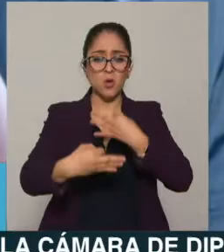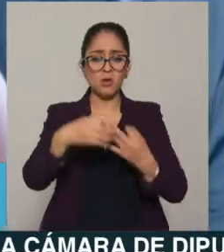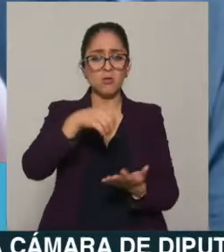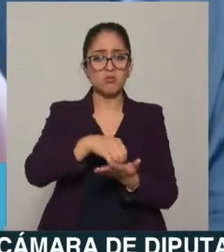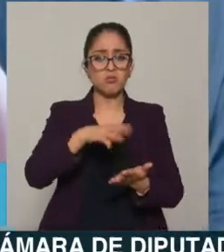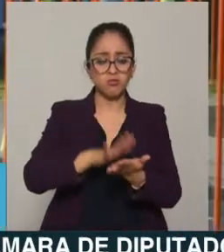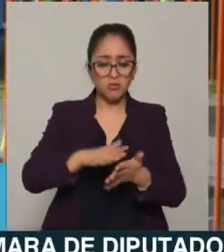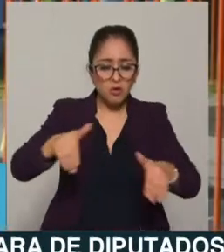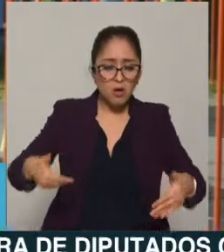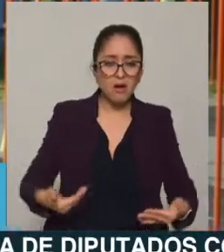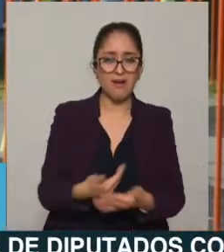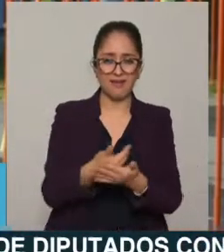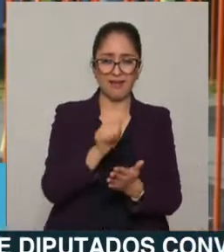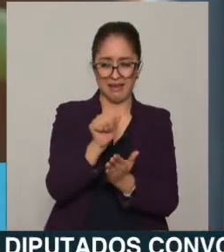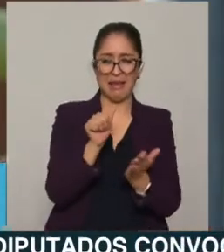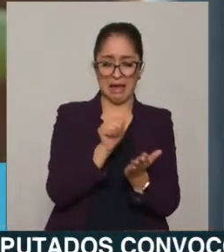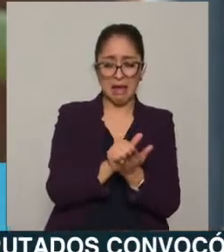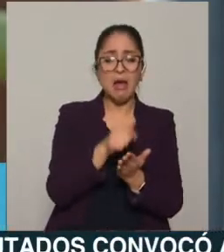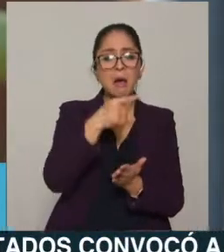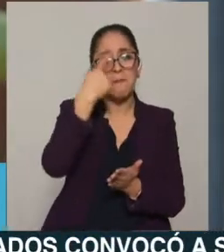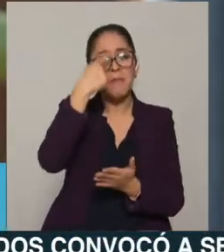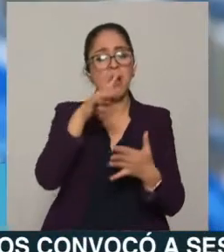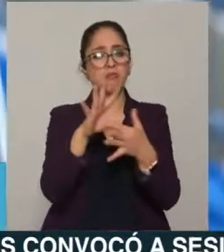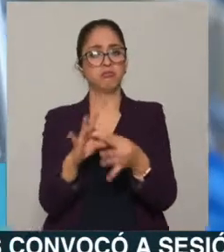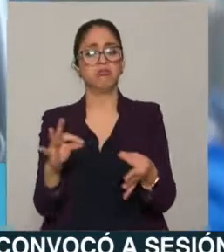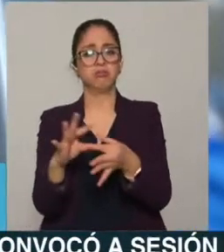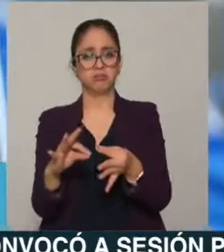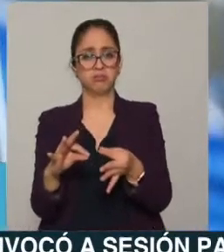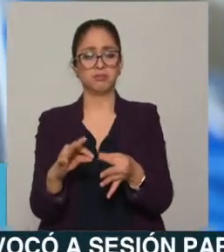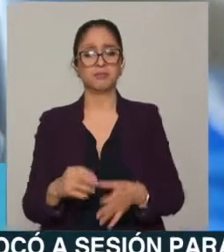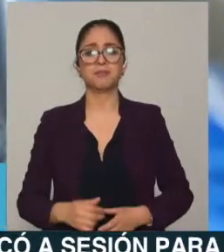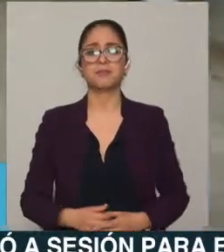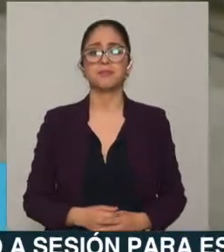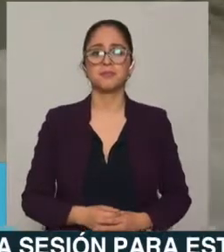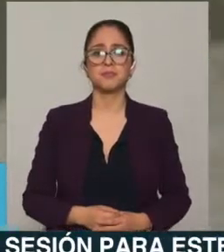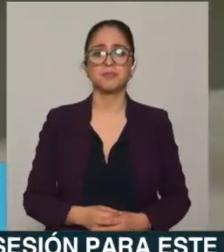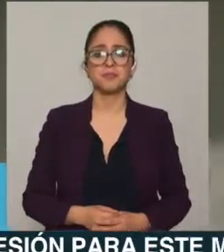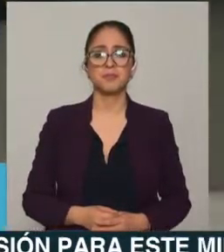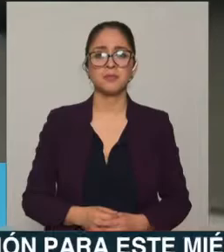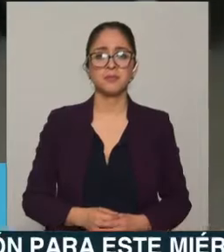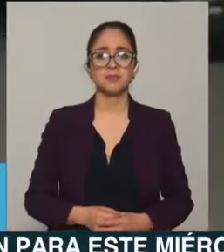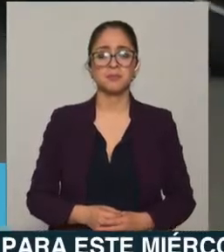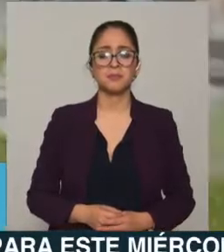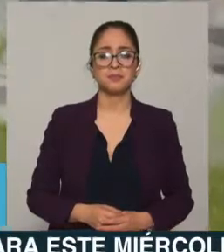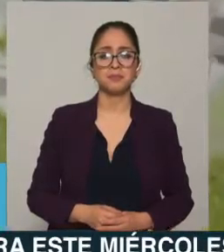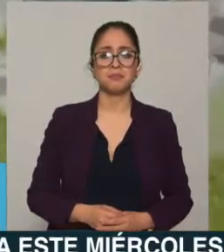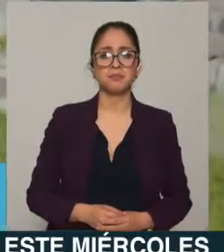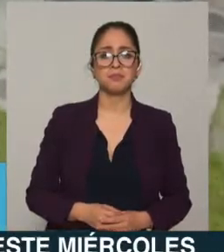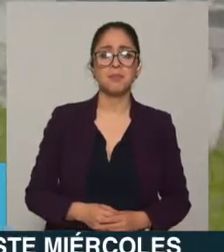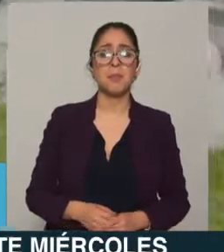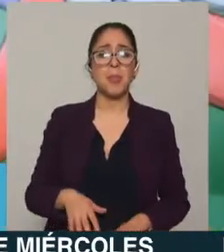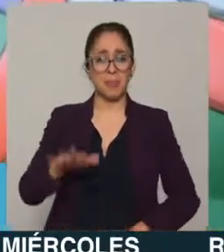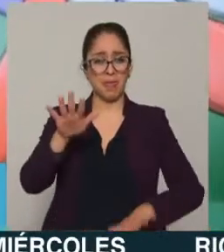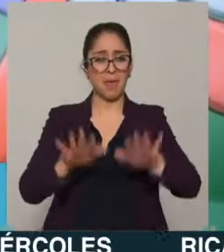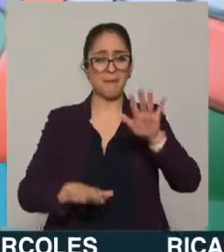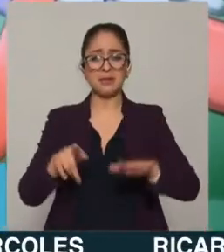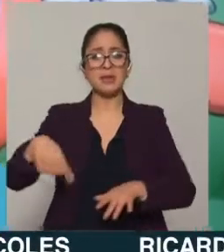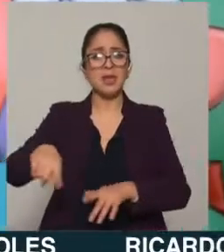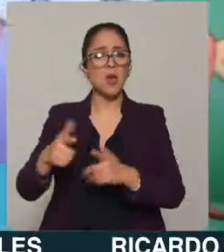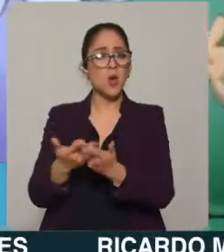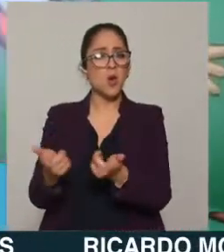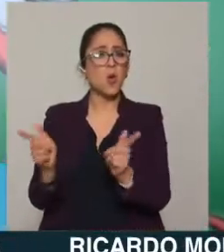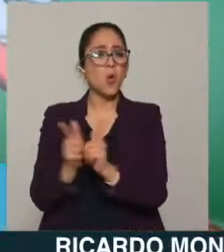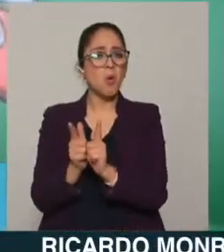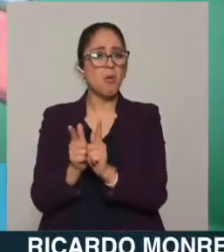tratar con estos temas. De repente también se envía el mensaje desde los grupos intolerantes que lo que